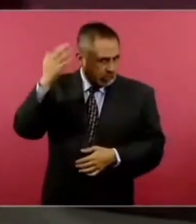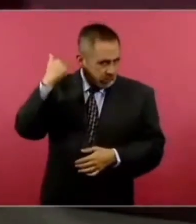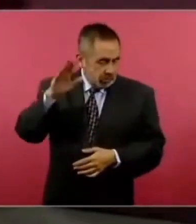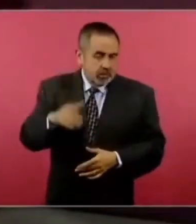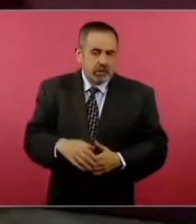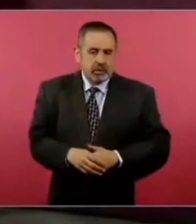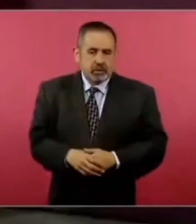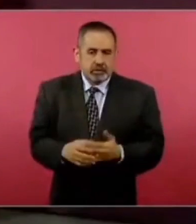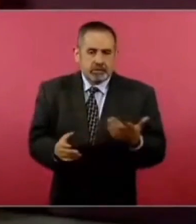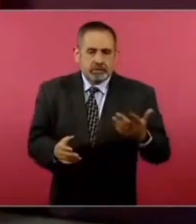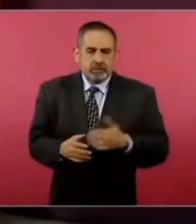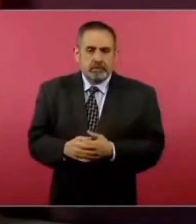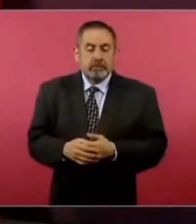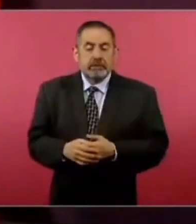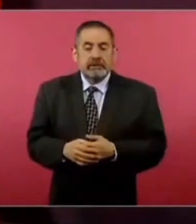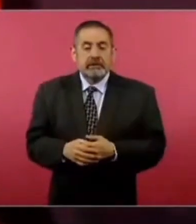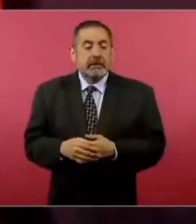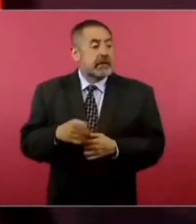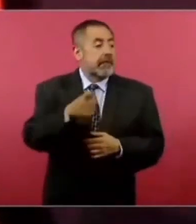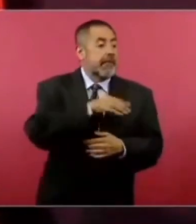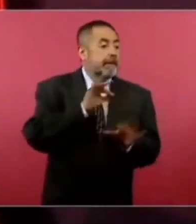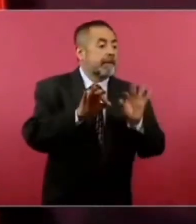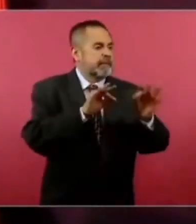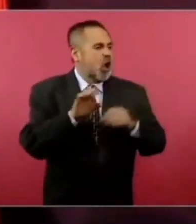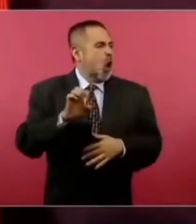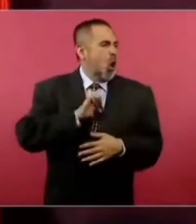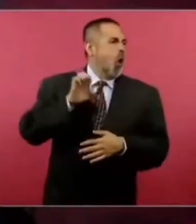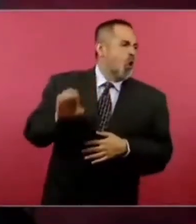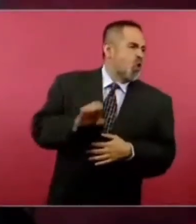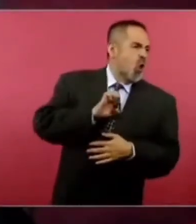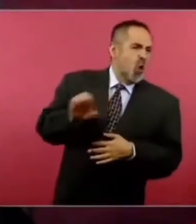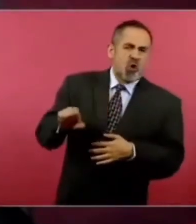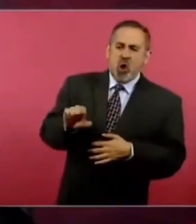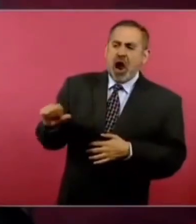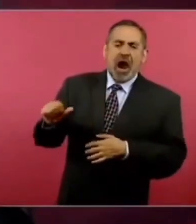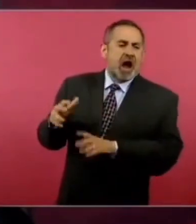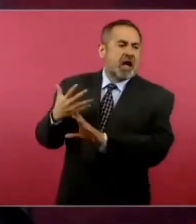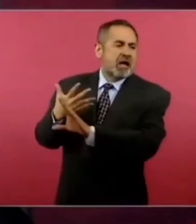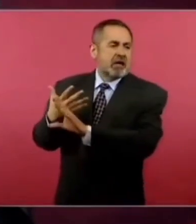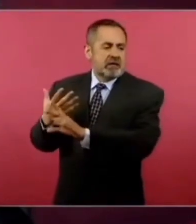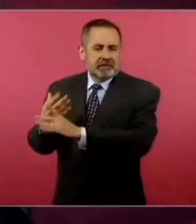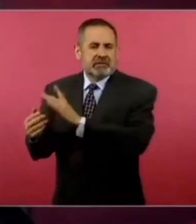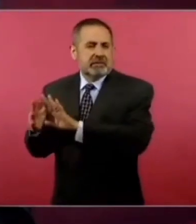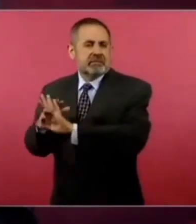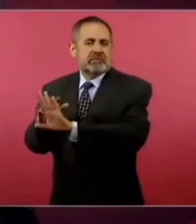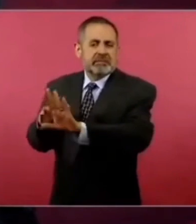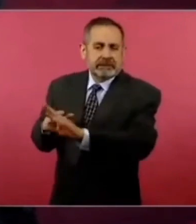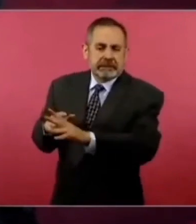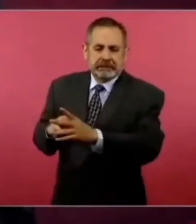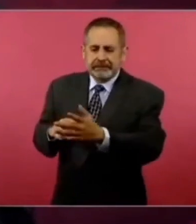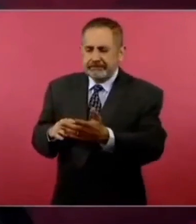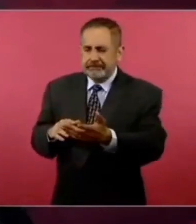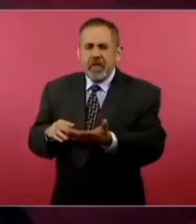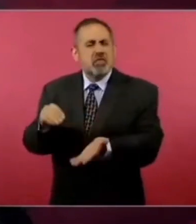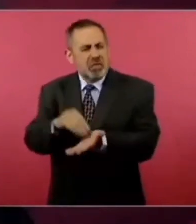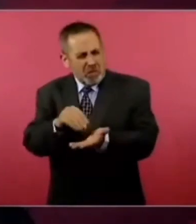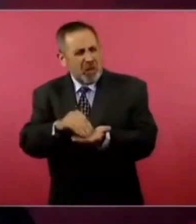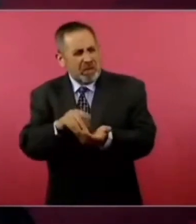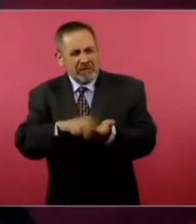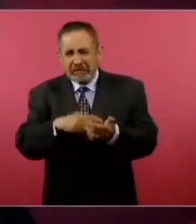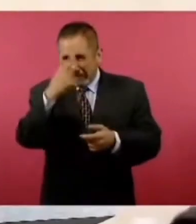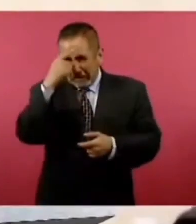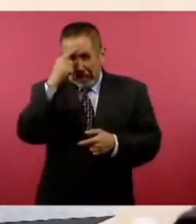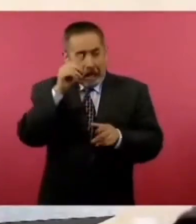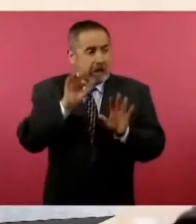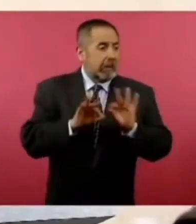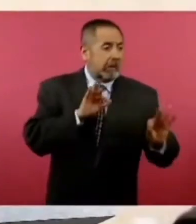porque fomentaron ese odio al migrante qué es lo que siguen haciendo